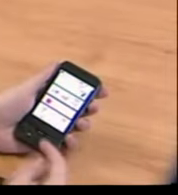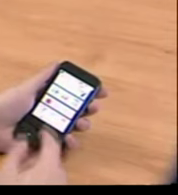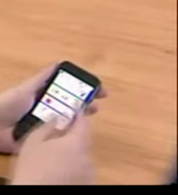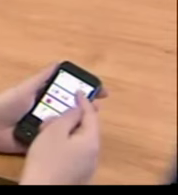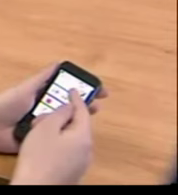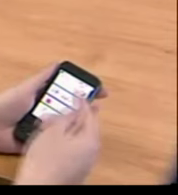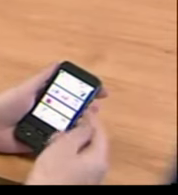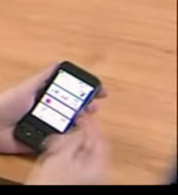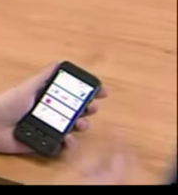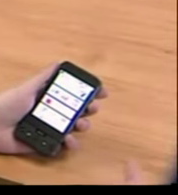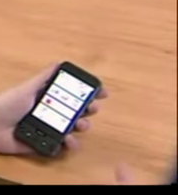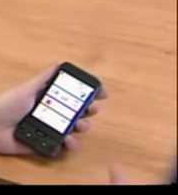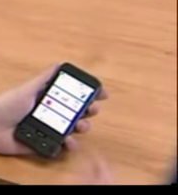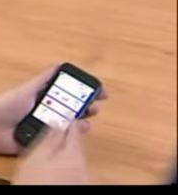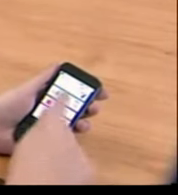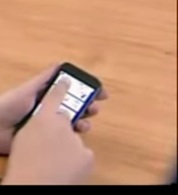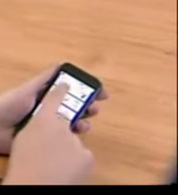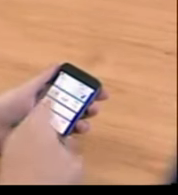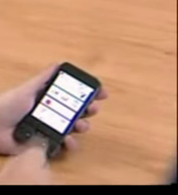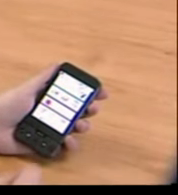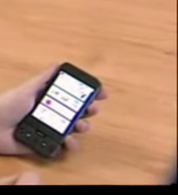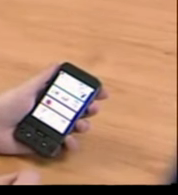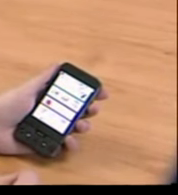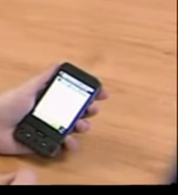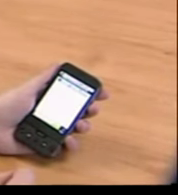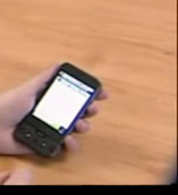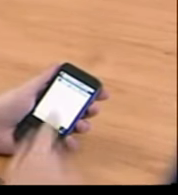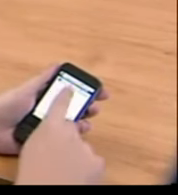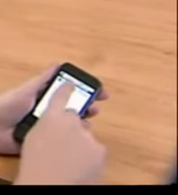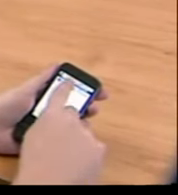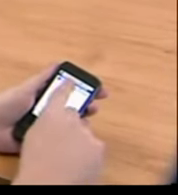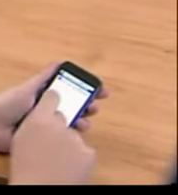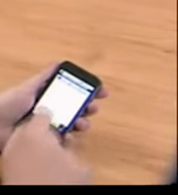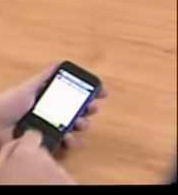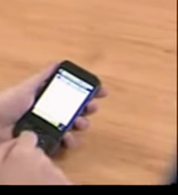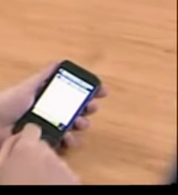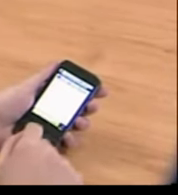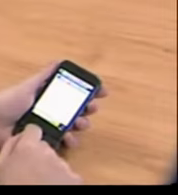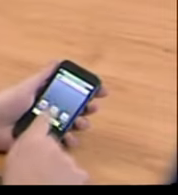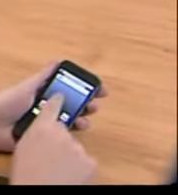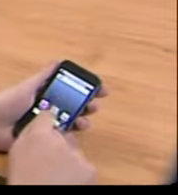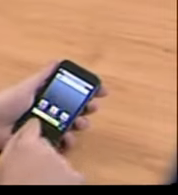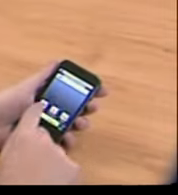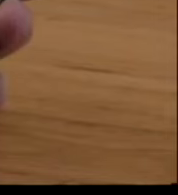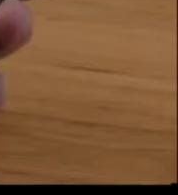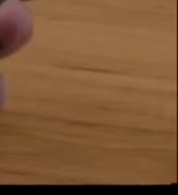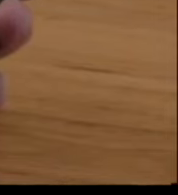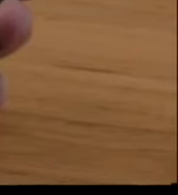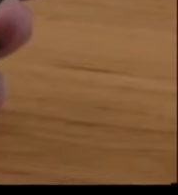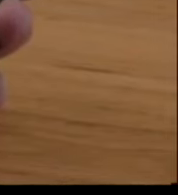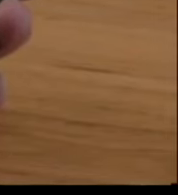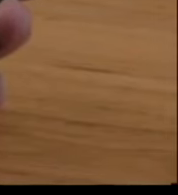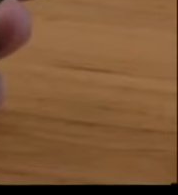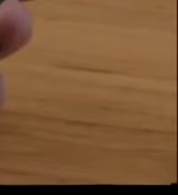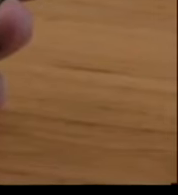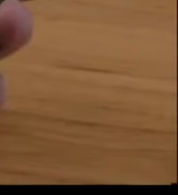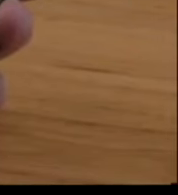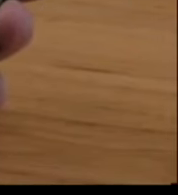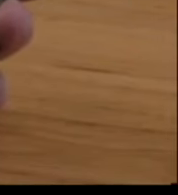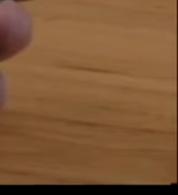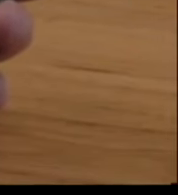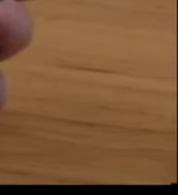grandes secciones. Una sería la de nueva venta, en la que registramos las ventas que van a producirse en el día a día por parte de los clientes. El segundo gran bloque